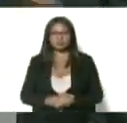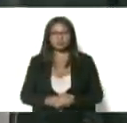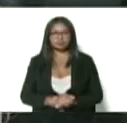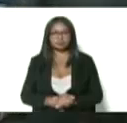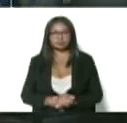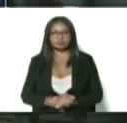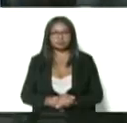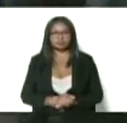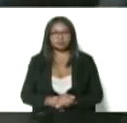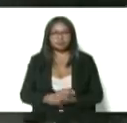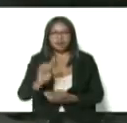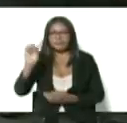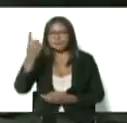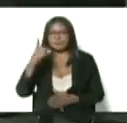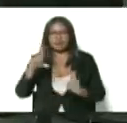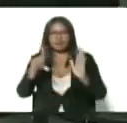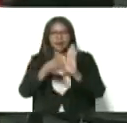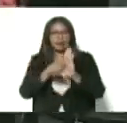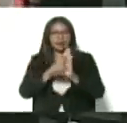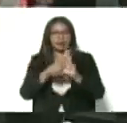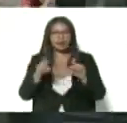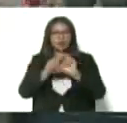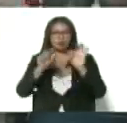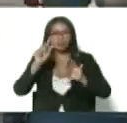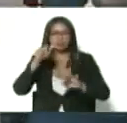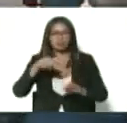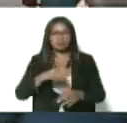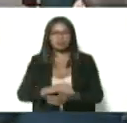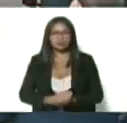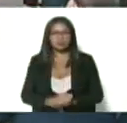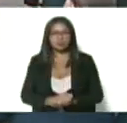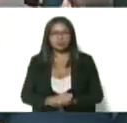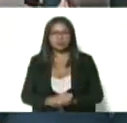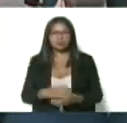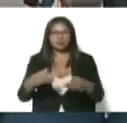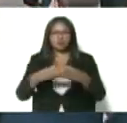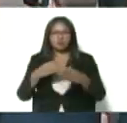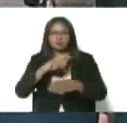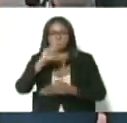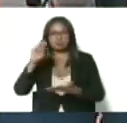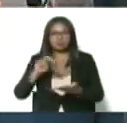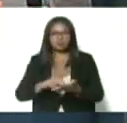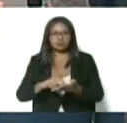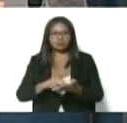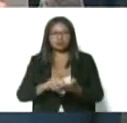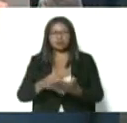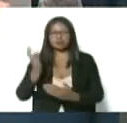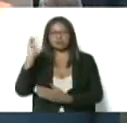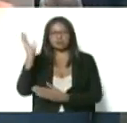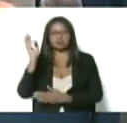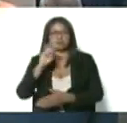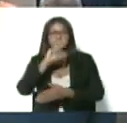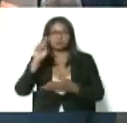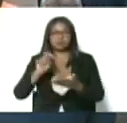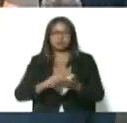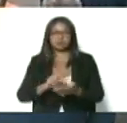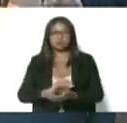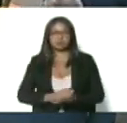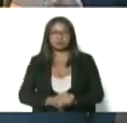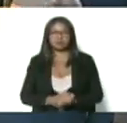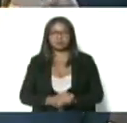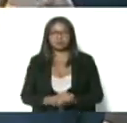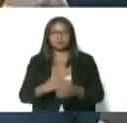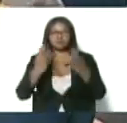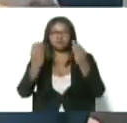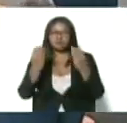la primera ley que el ejecutivo nacional entrega a la nueva asamblea nacional de muchas